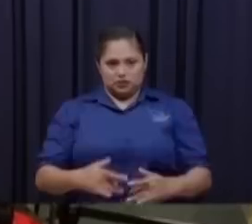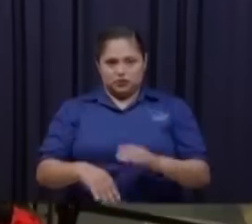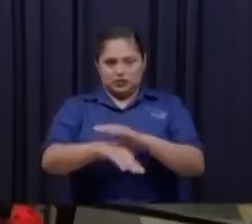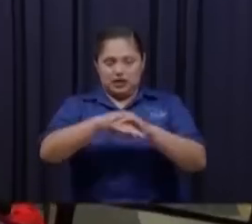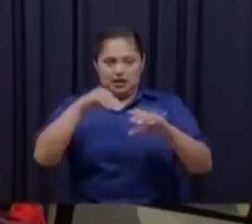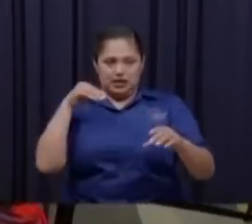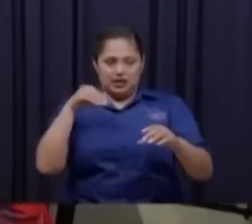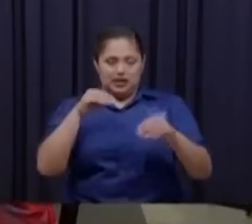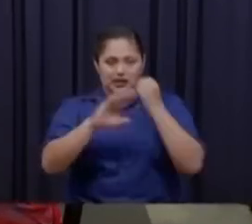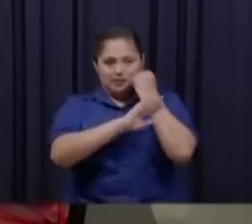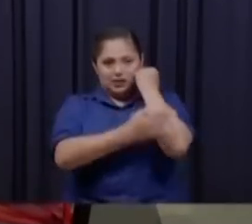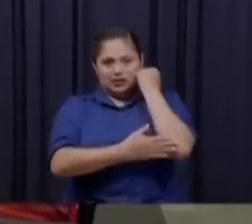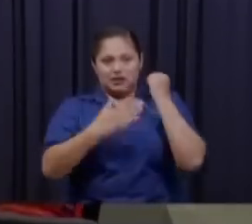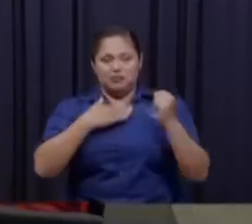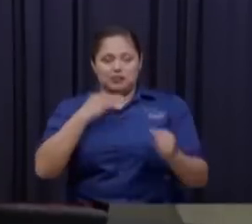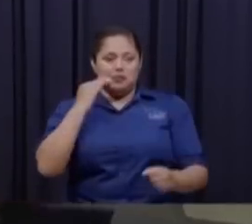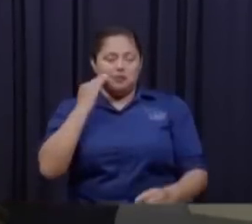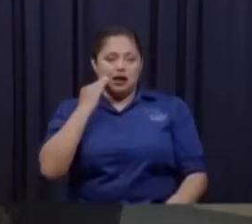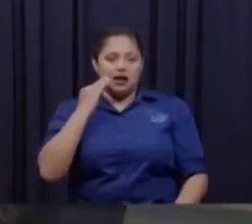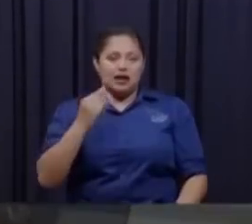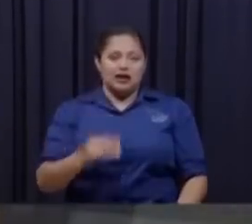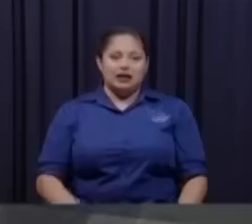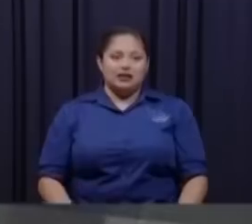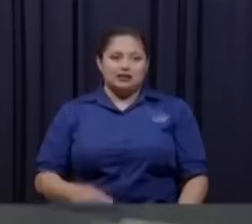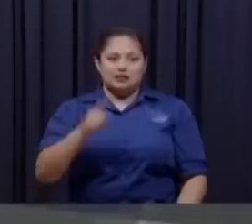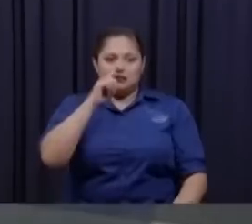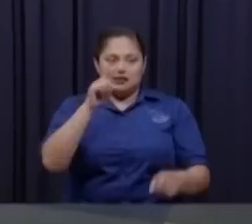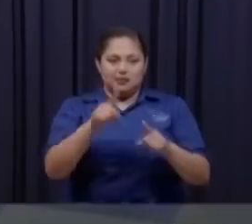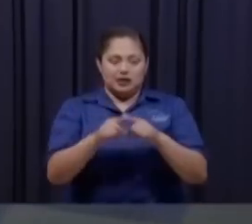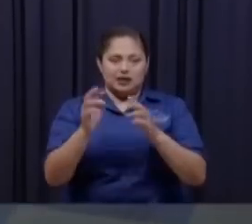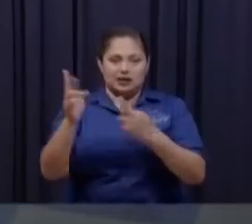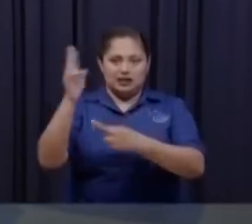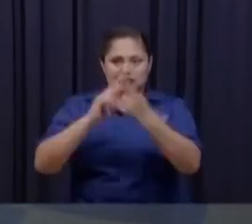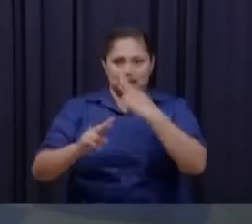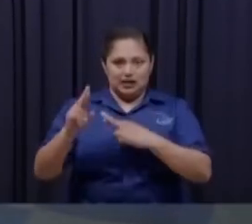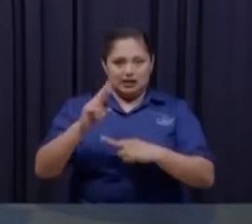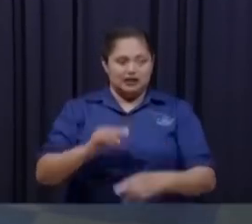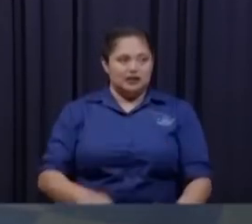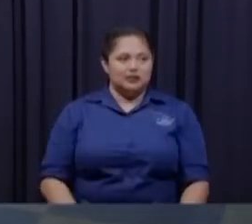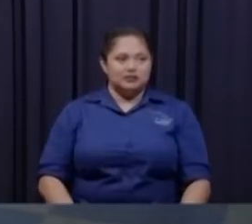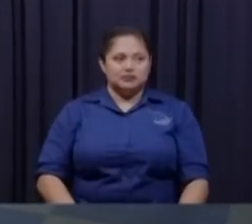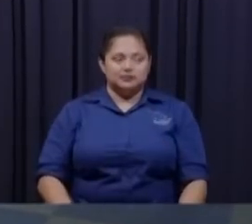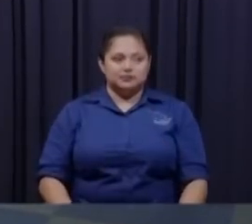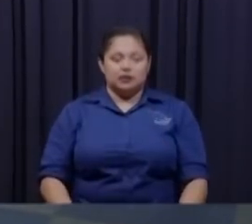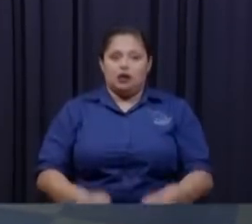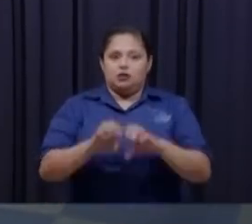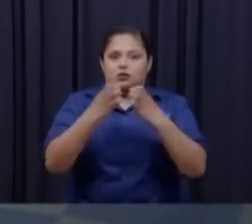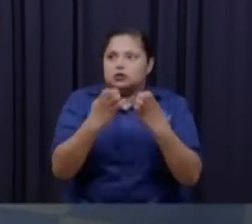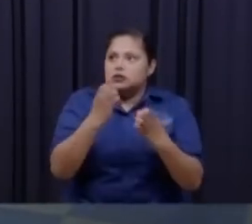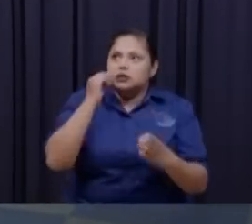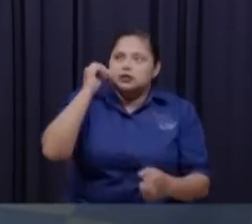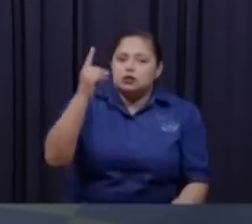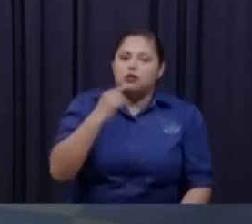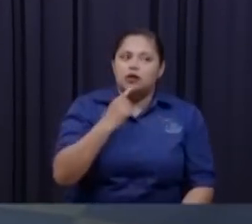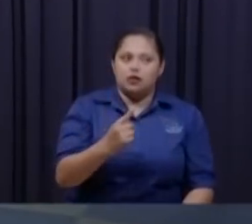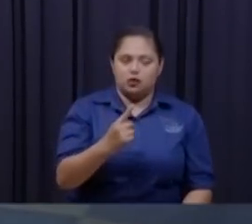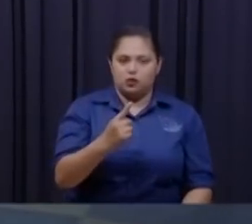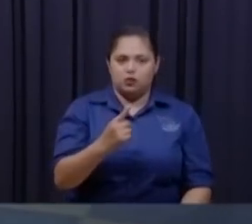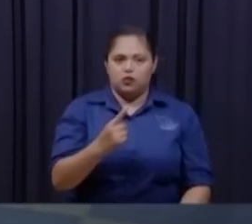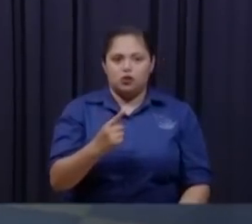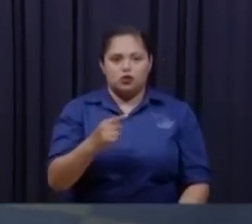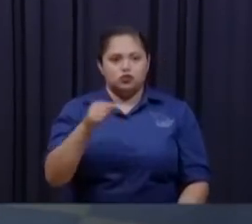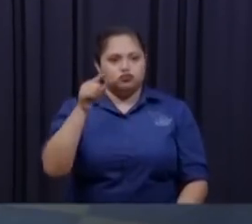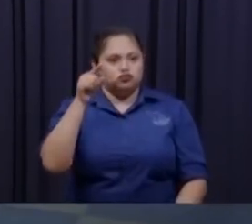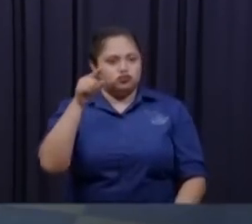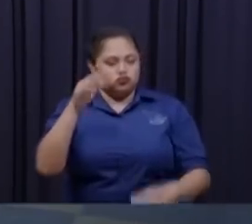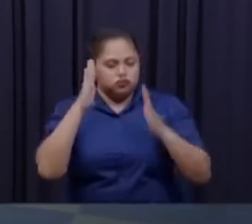Jehová quitó, sea el nombre de Jehová bendito. Entonces el diablo bien bravo. Entonces el Señor le dijo: ¿te has fijado en mi siervo